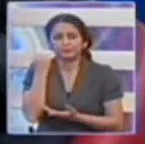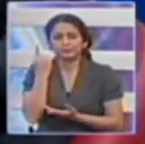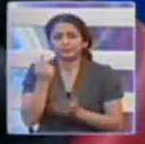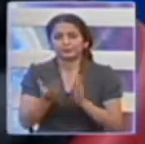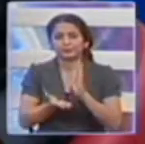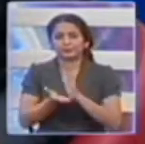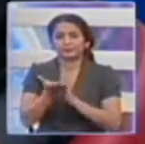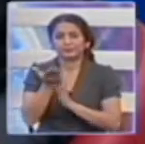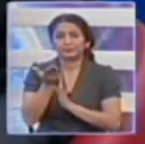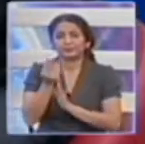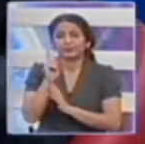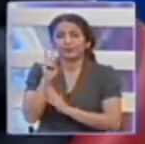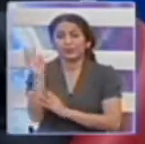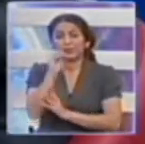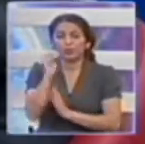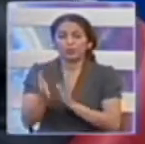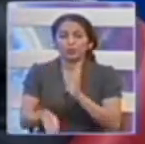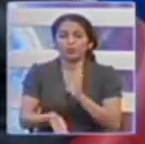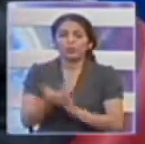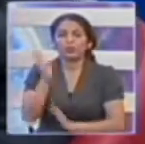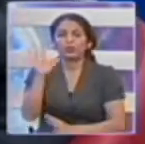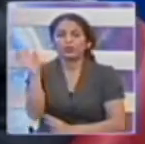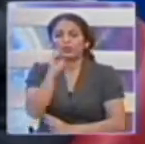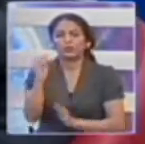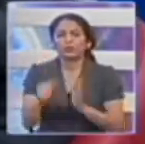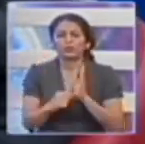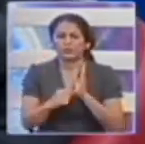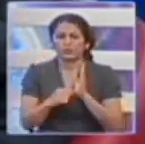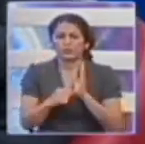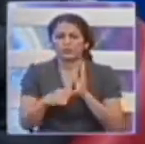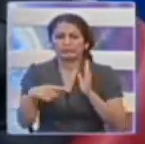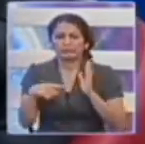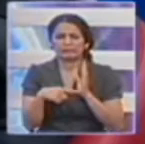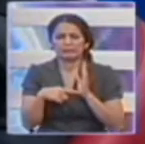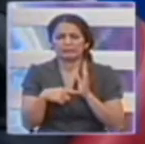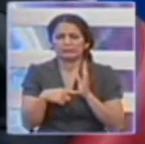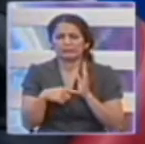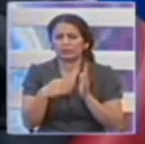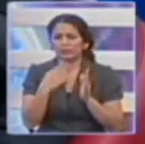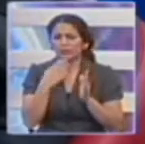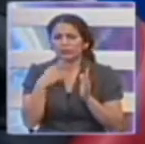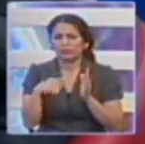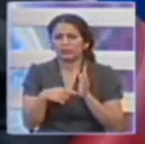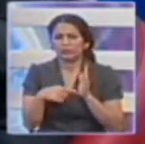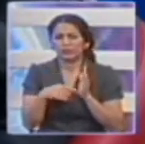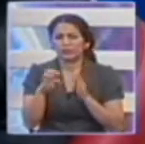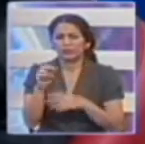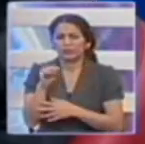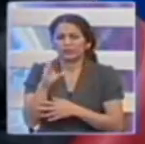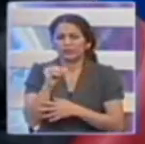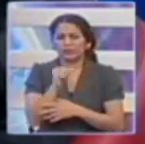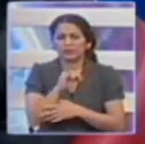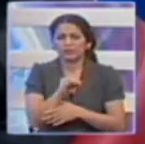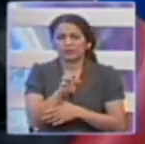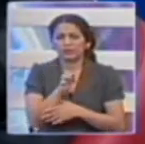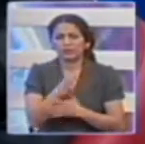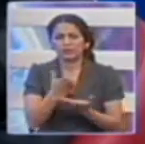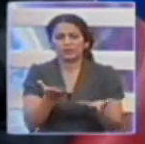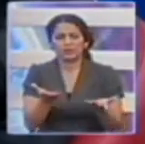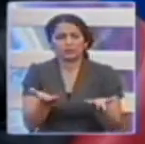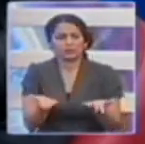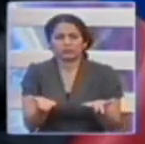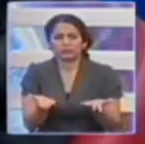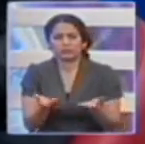2% al 5%. Eso trae implicaciones no tanto por el tema en sí del encaje, sino es todo lo que el gobierno ha venido en los últimos tiempos